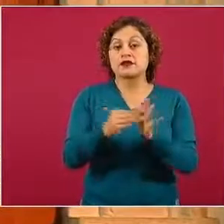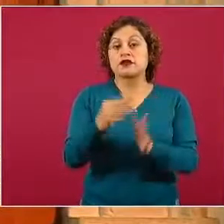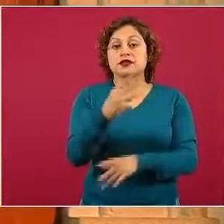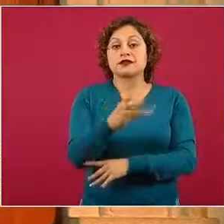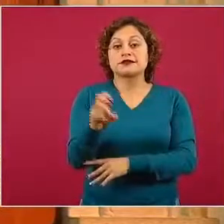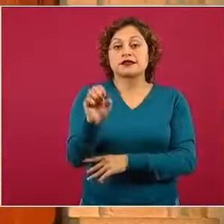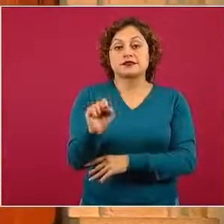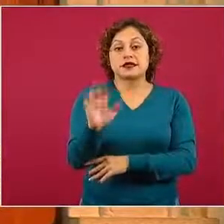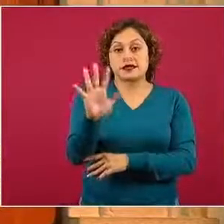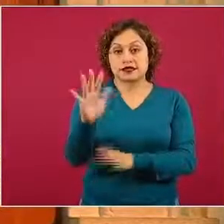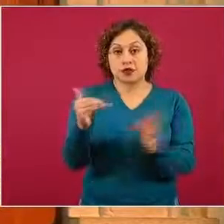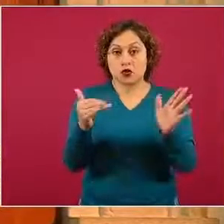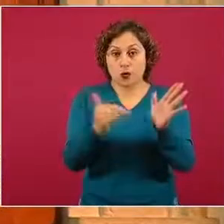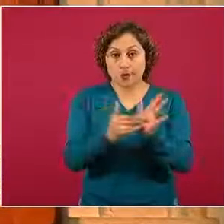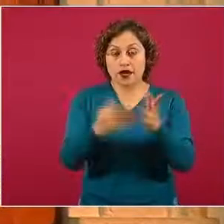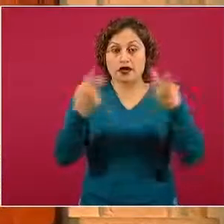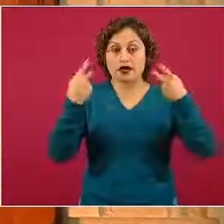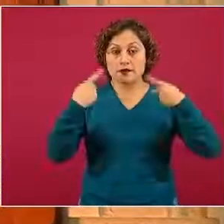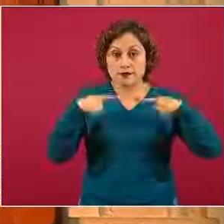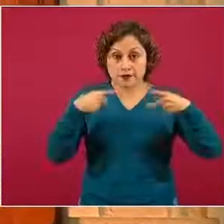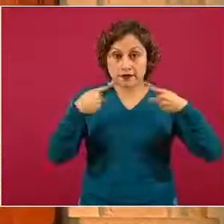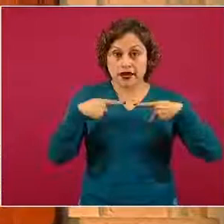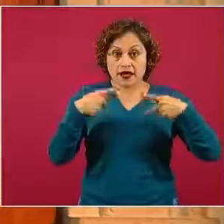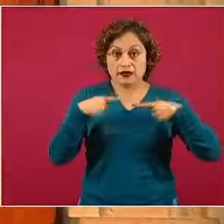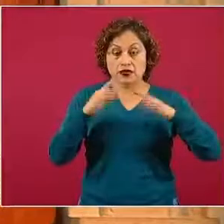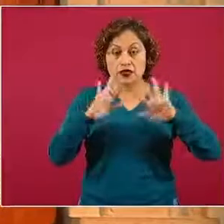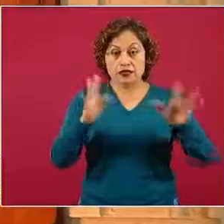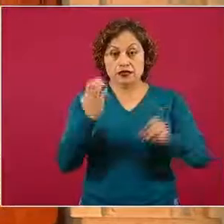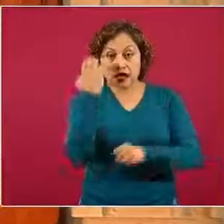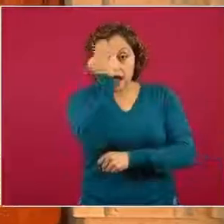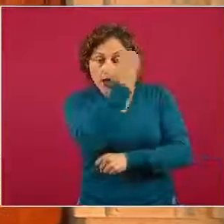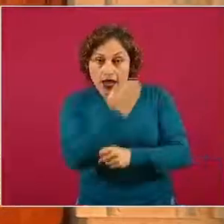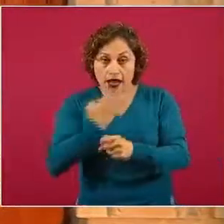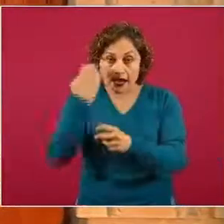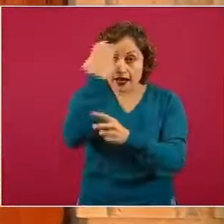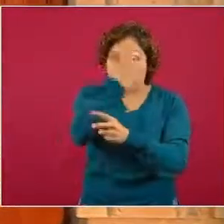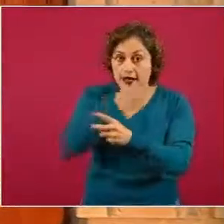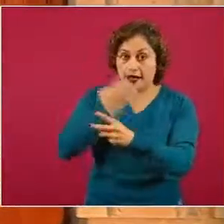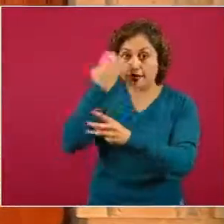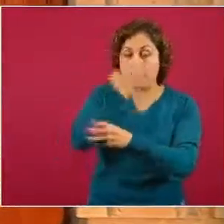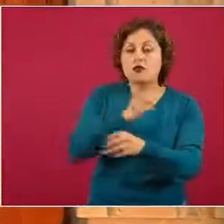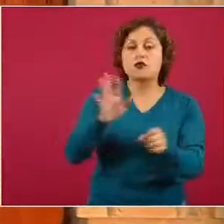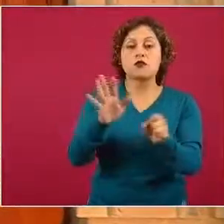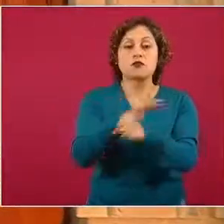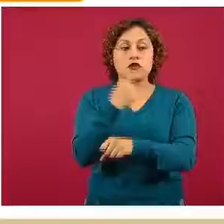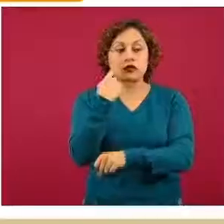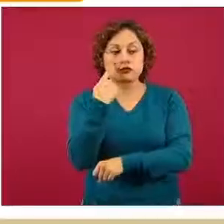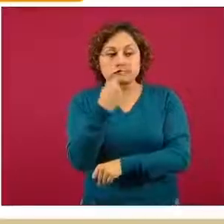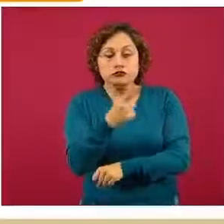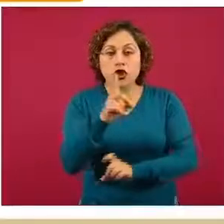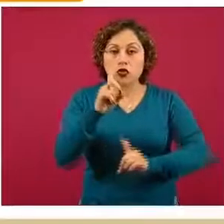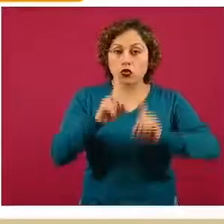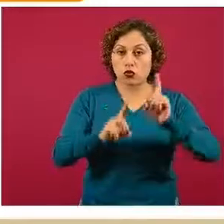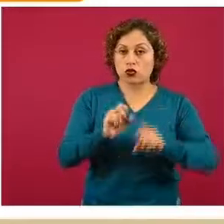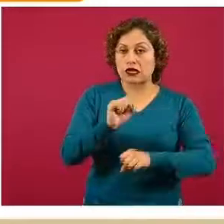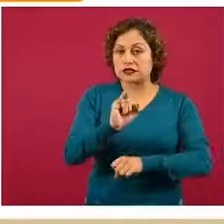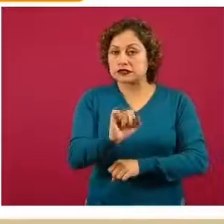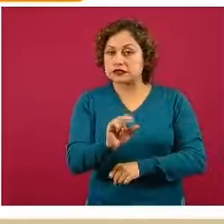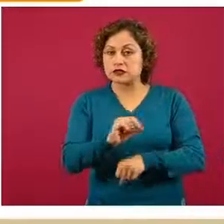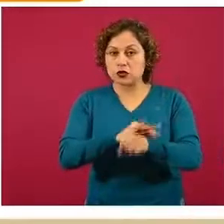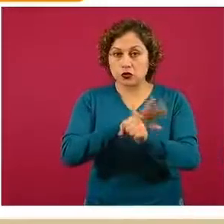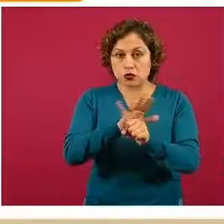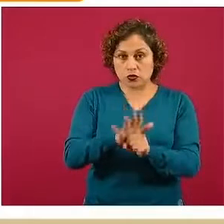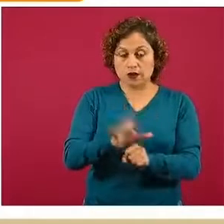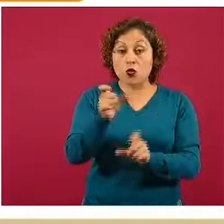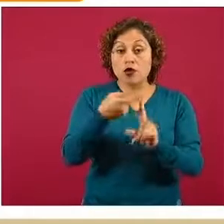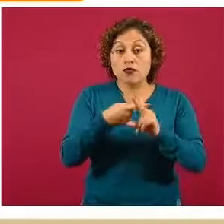3.365.000 ya las personas que han ingresado a protocolo de estudio por ser clasificadas como casos sospechosos desde los primeros